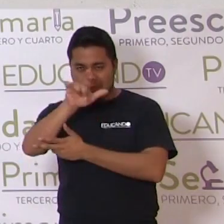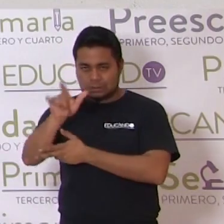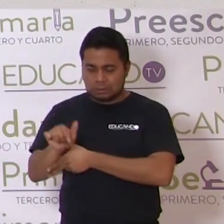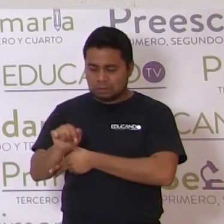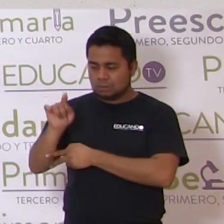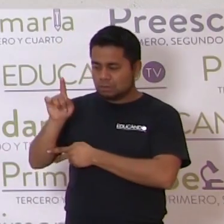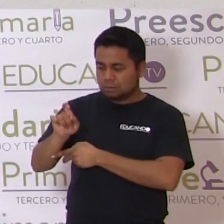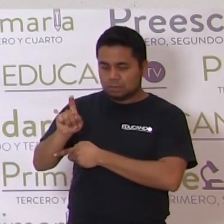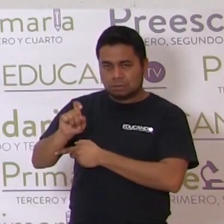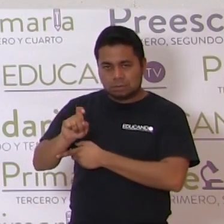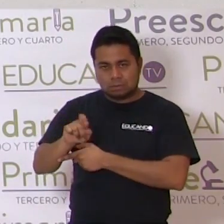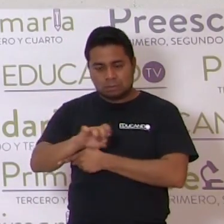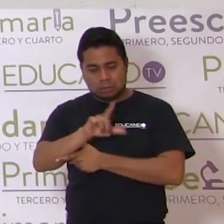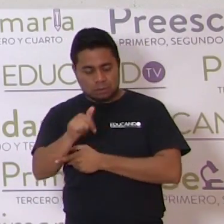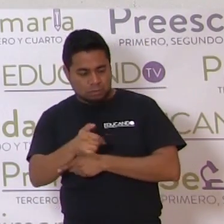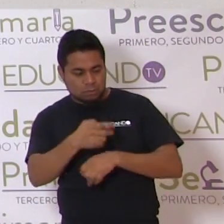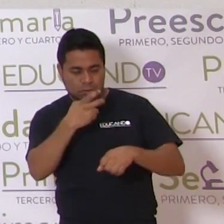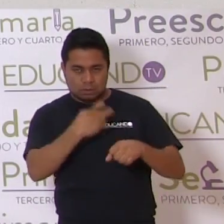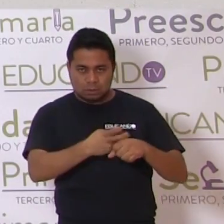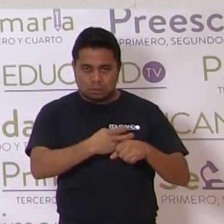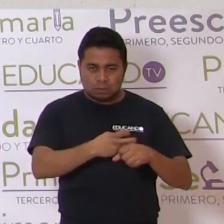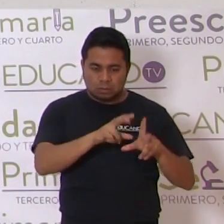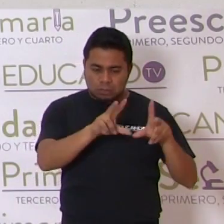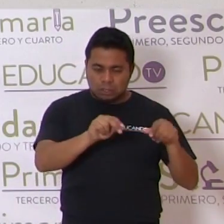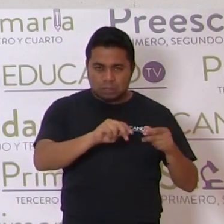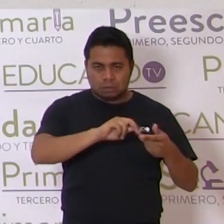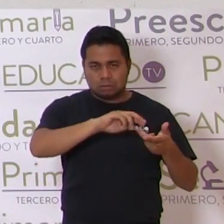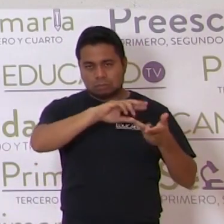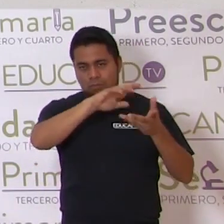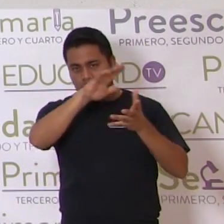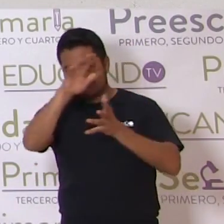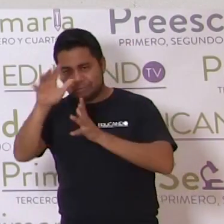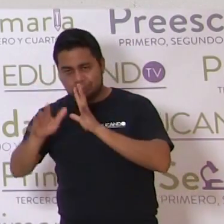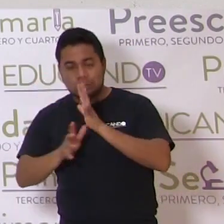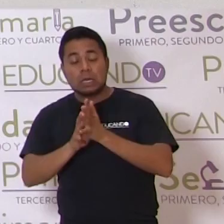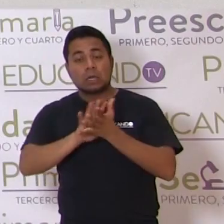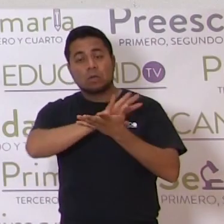estado líquido y al estado sólido y es circular.